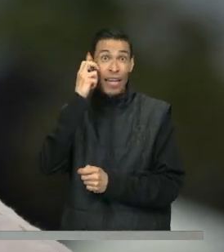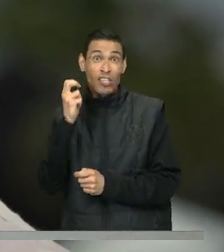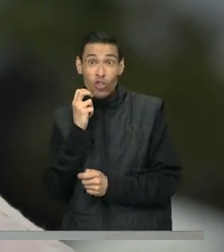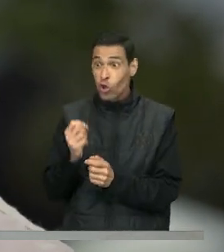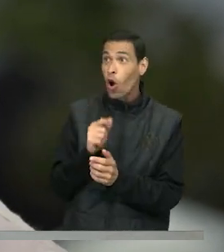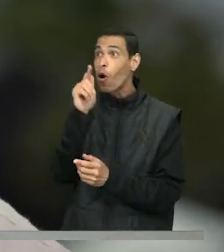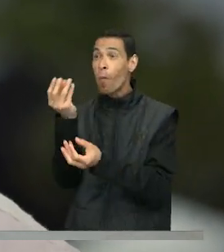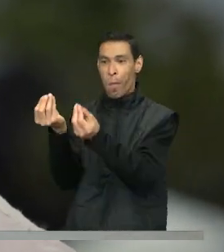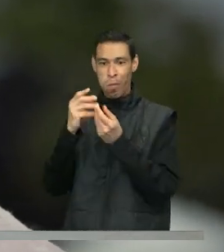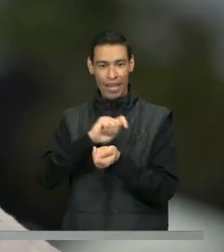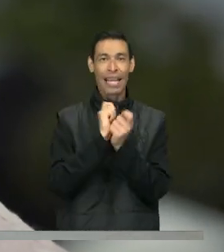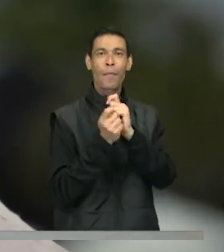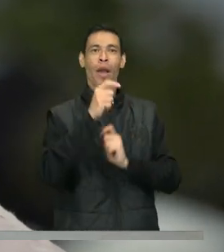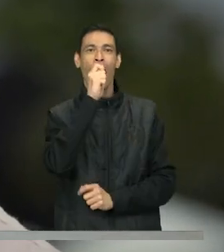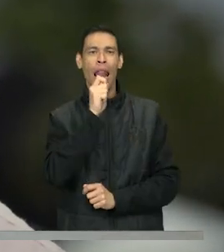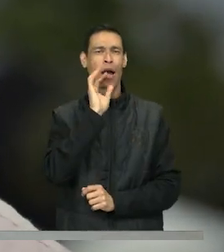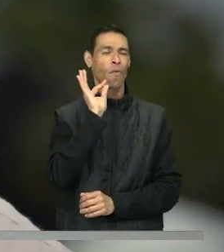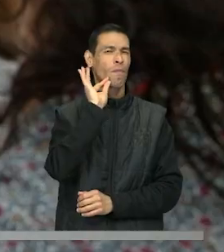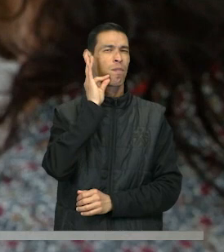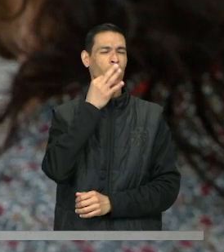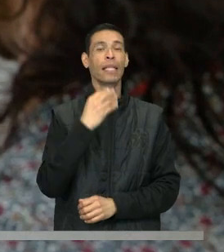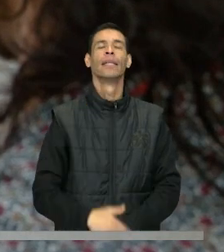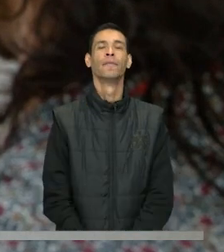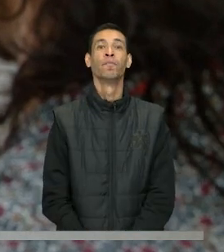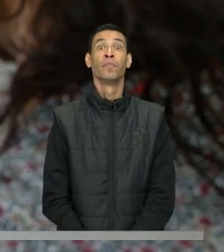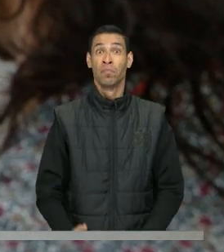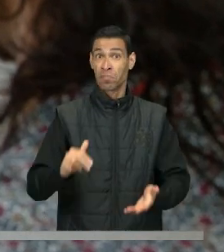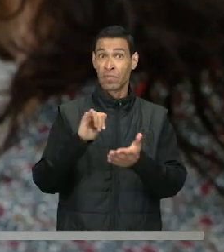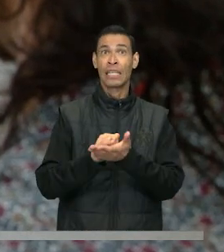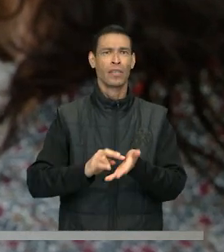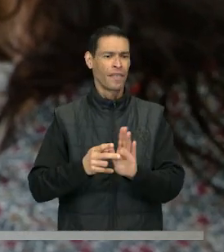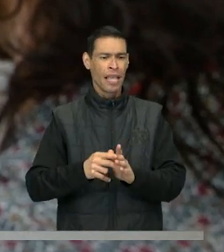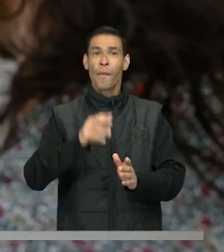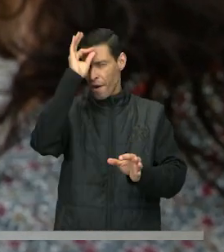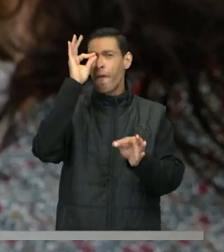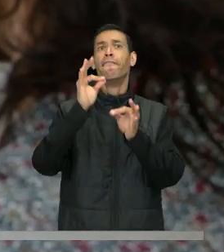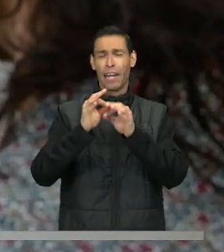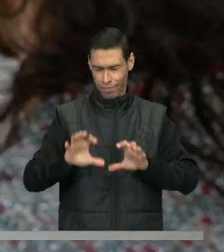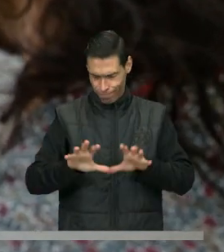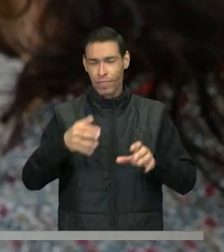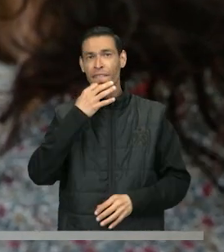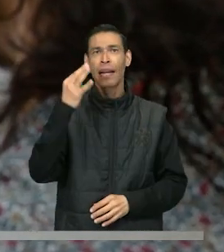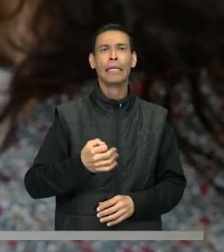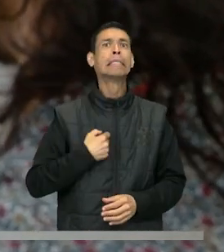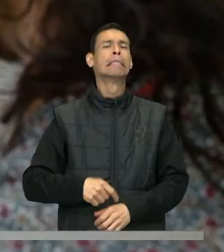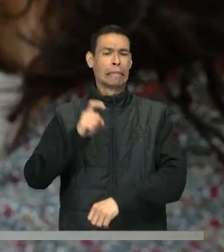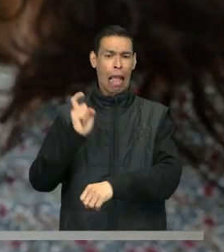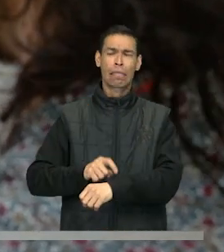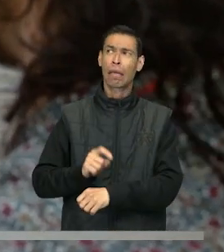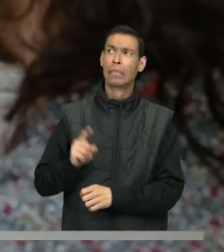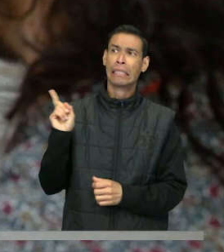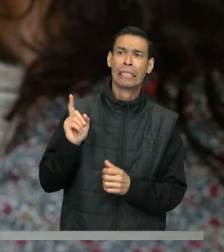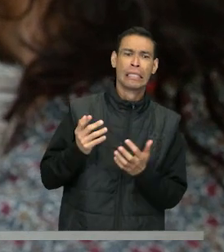Chocó en deliciosos y sabrosos helados artesanales. Es un acto de fe, me tomó mucho tiempo poder caminar y